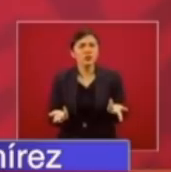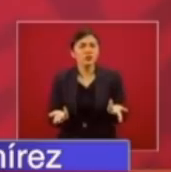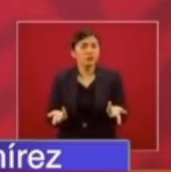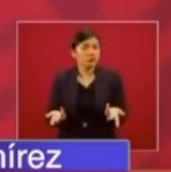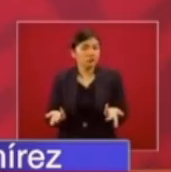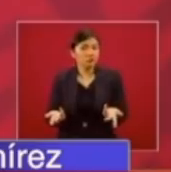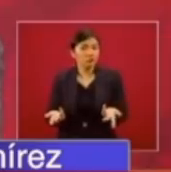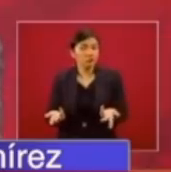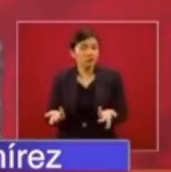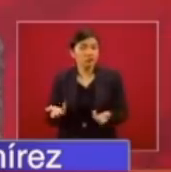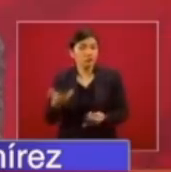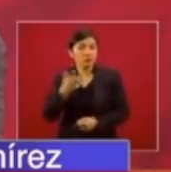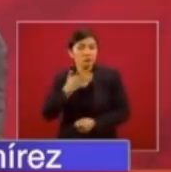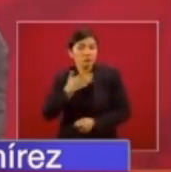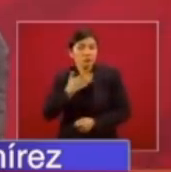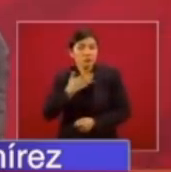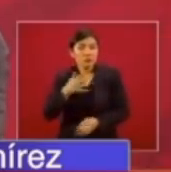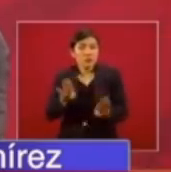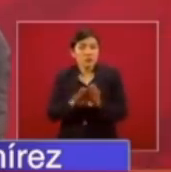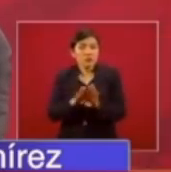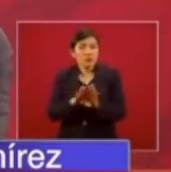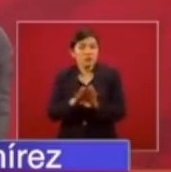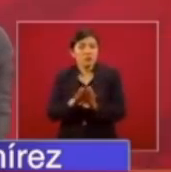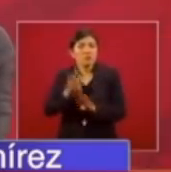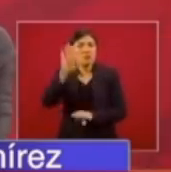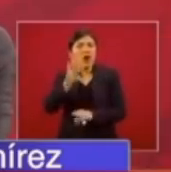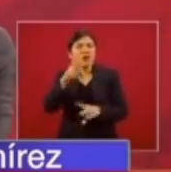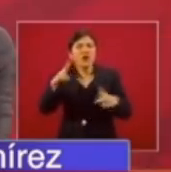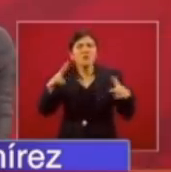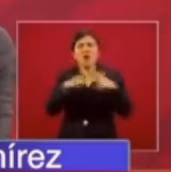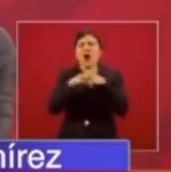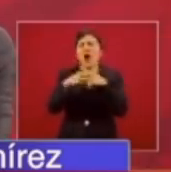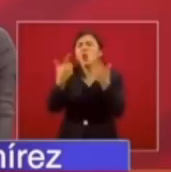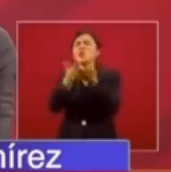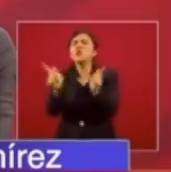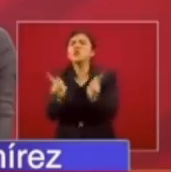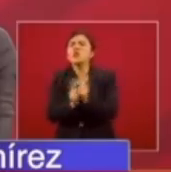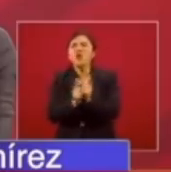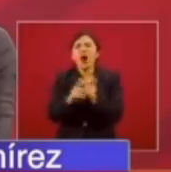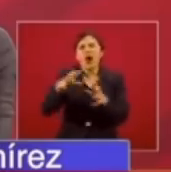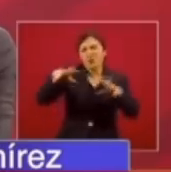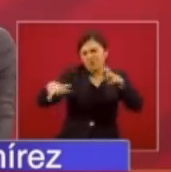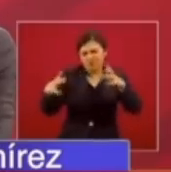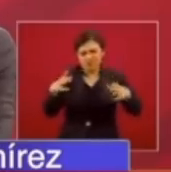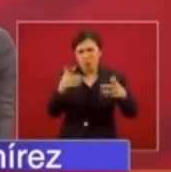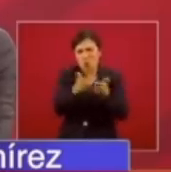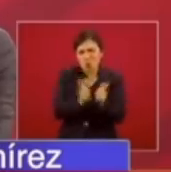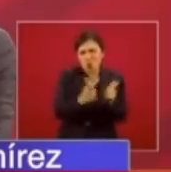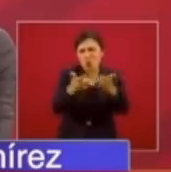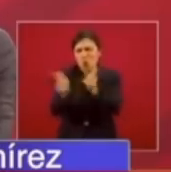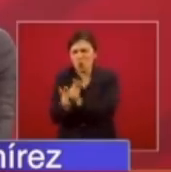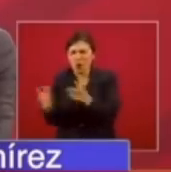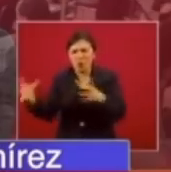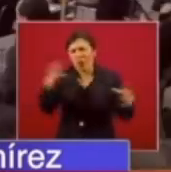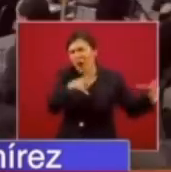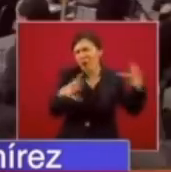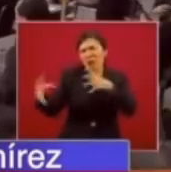Se puede decir, es pleito de bandas. Sí, pero son seres